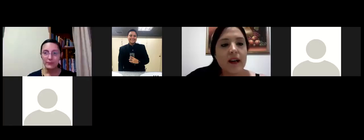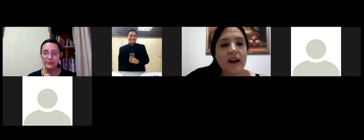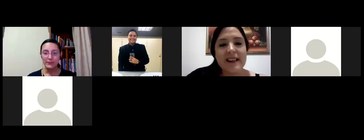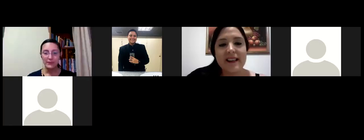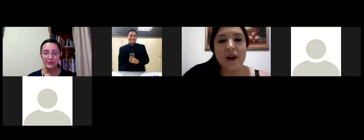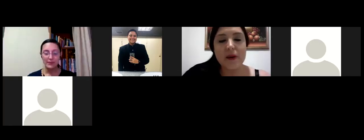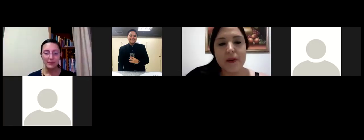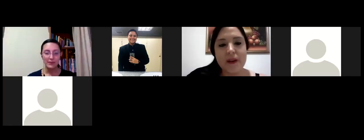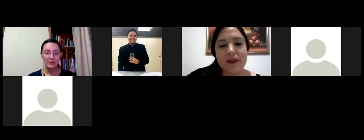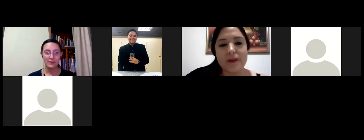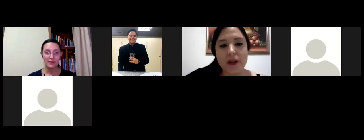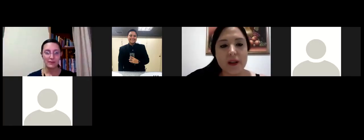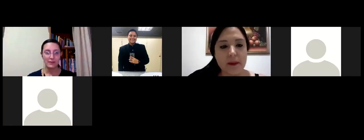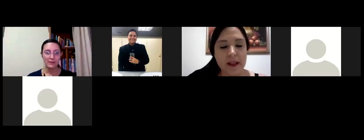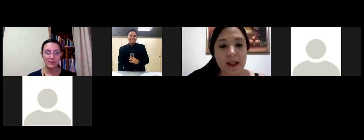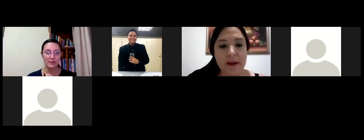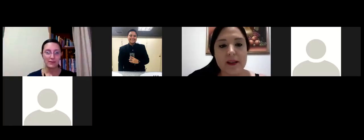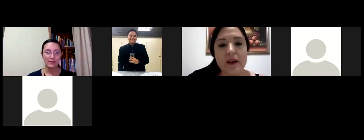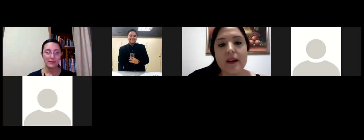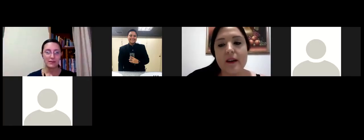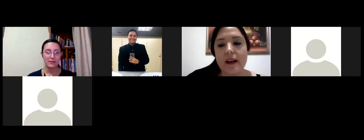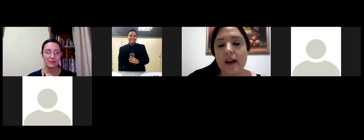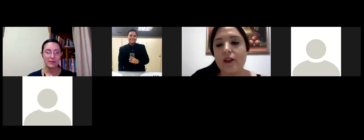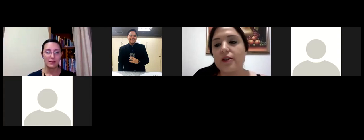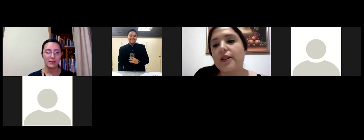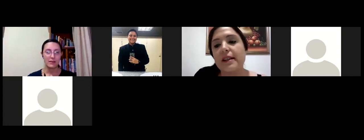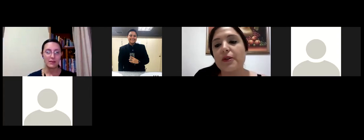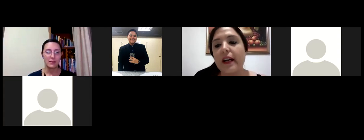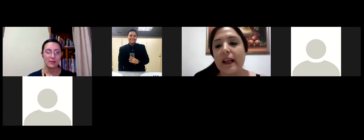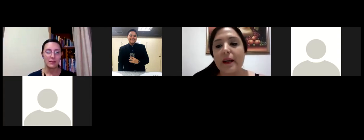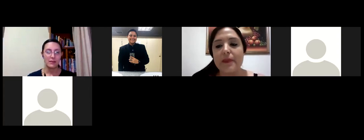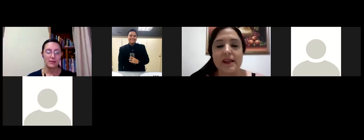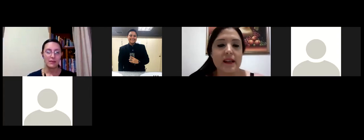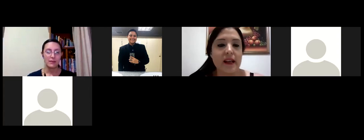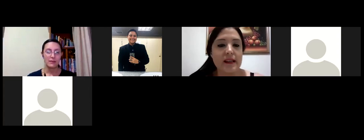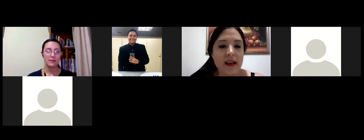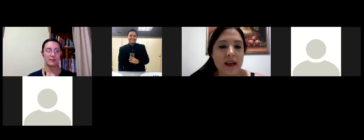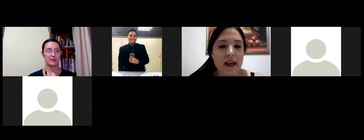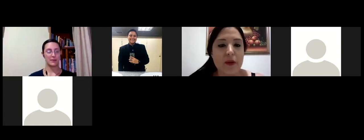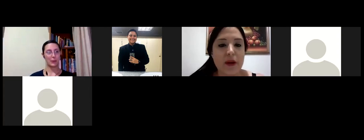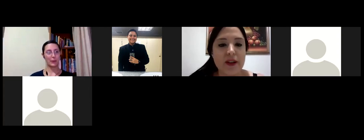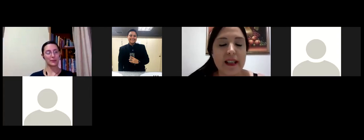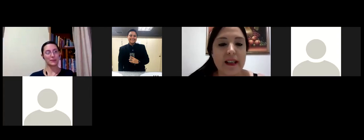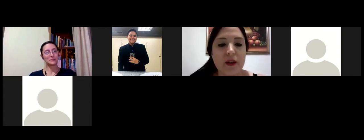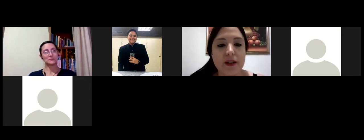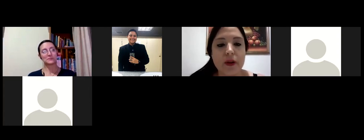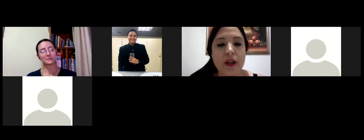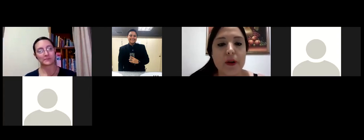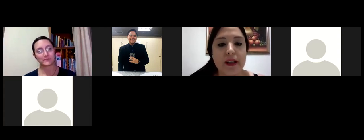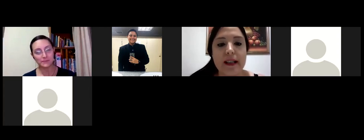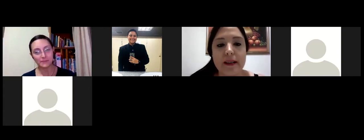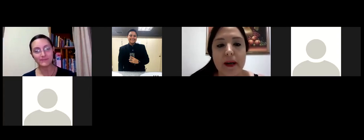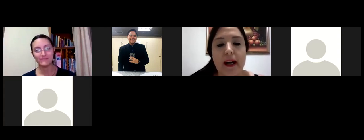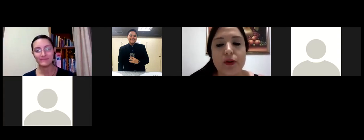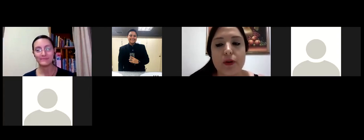gracias Clau por tu intervención creo que todos los que estamos aquí presentes podemos rescatar cosas muy